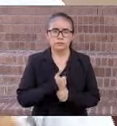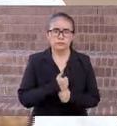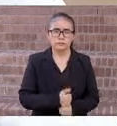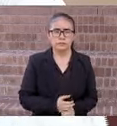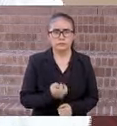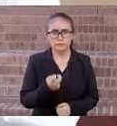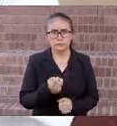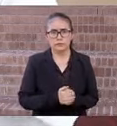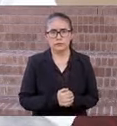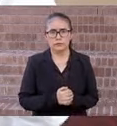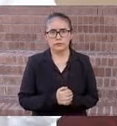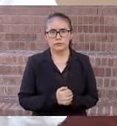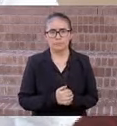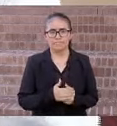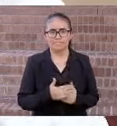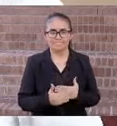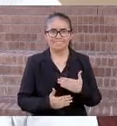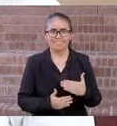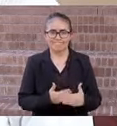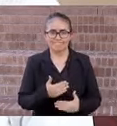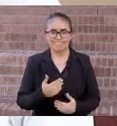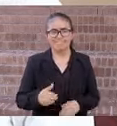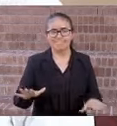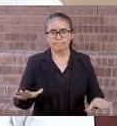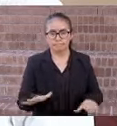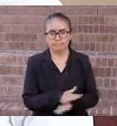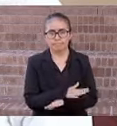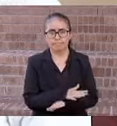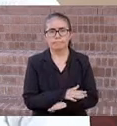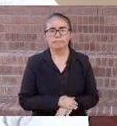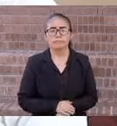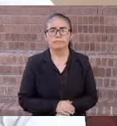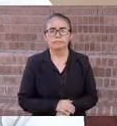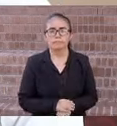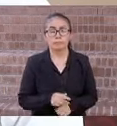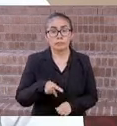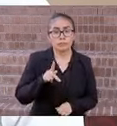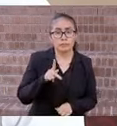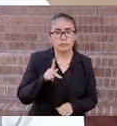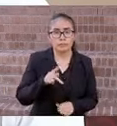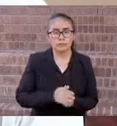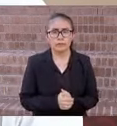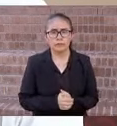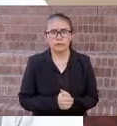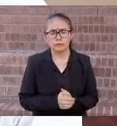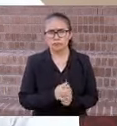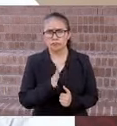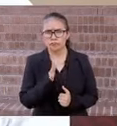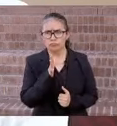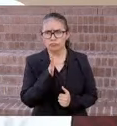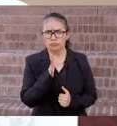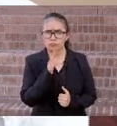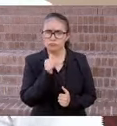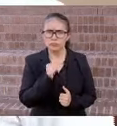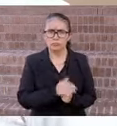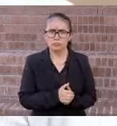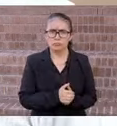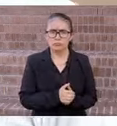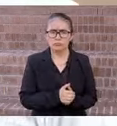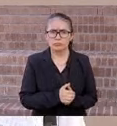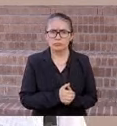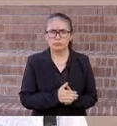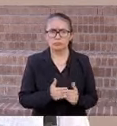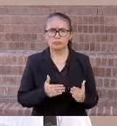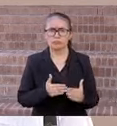en este proceso de transformación pero no podemos detenernos